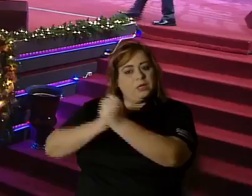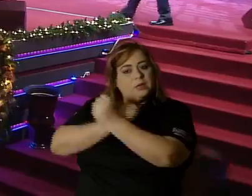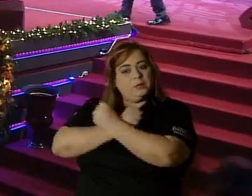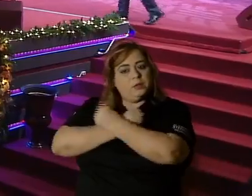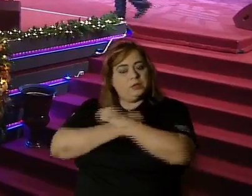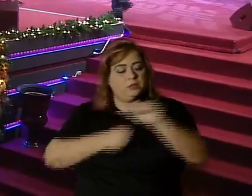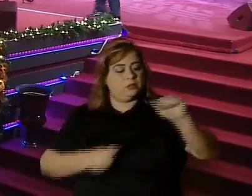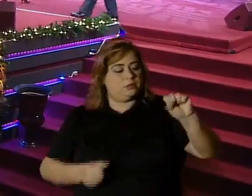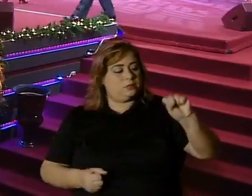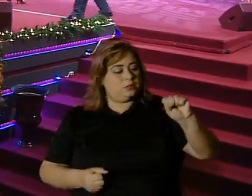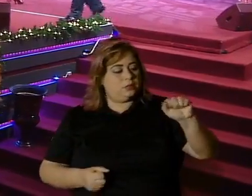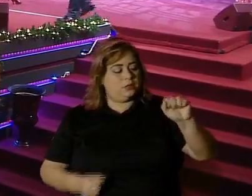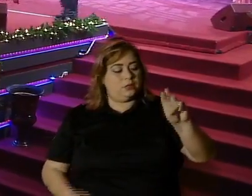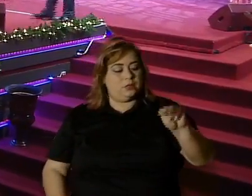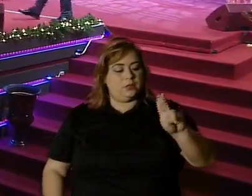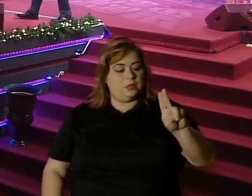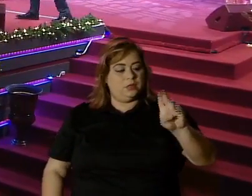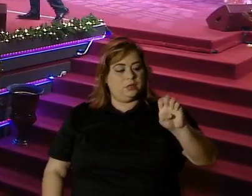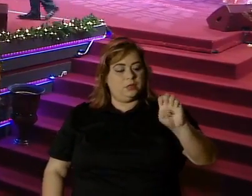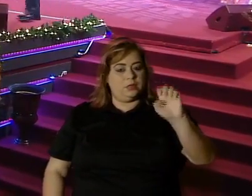oración.